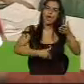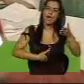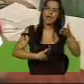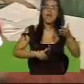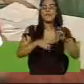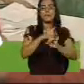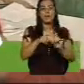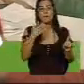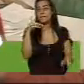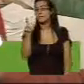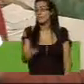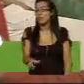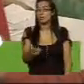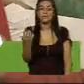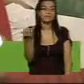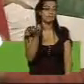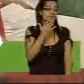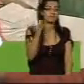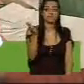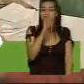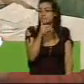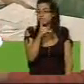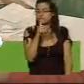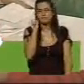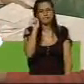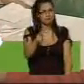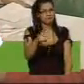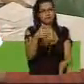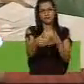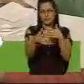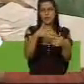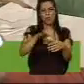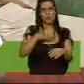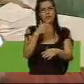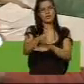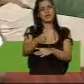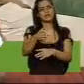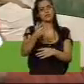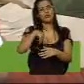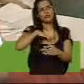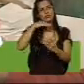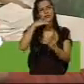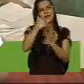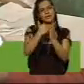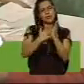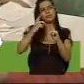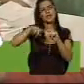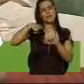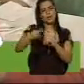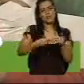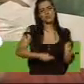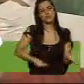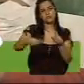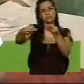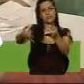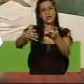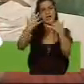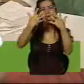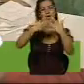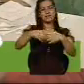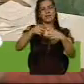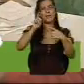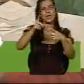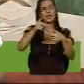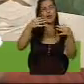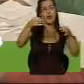Pero si la persona en ese momento no la tiene en la mano, igualmente puede acudir y se le toma el registro y después ella consignará, después que actualice sus